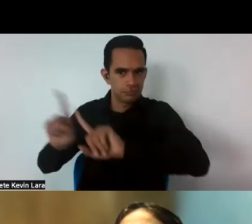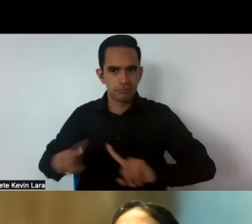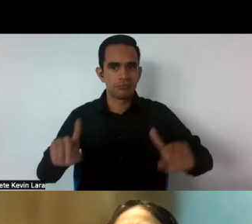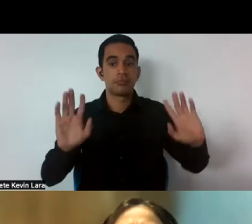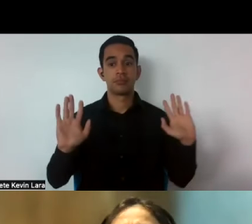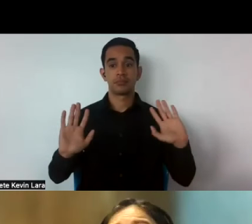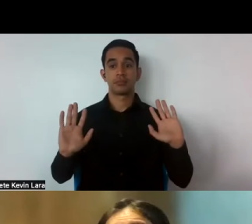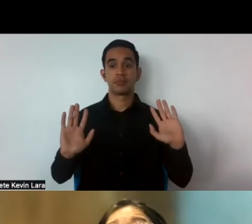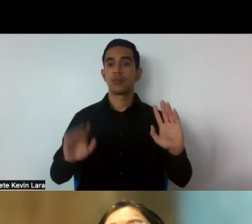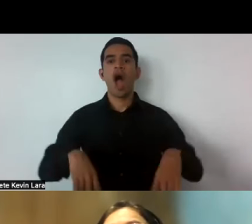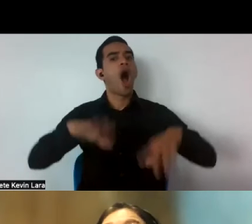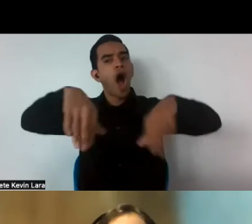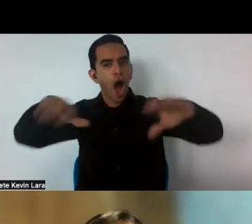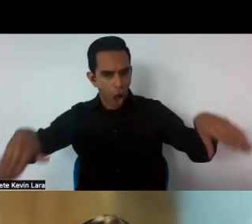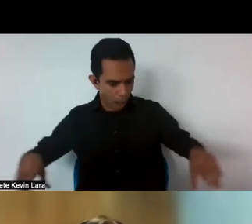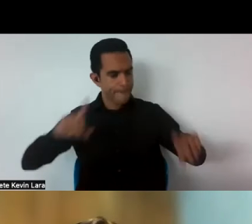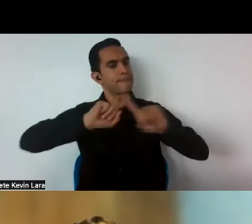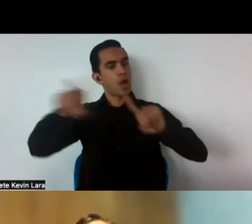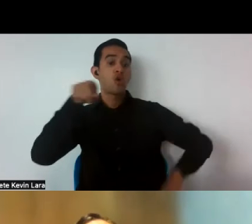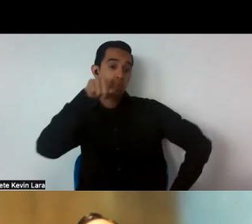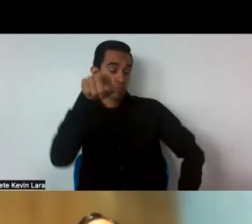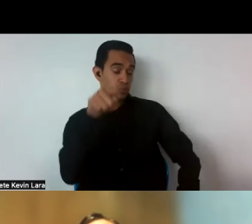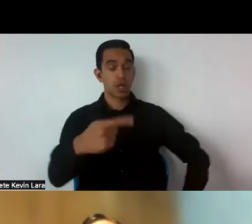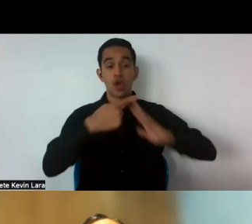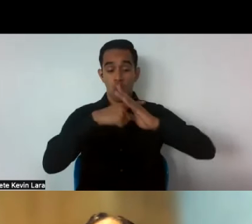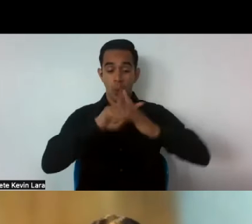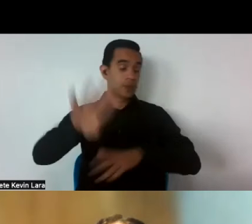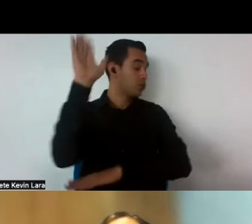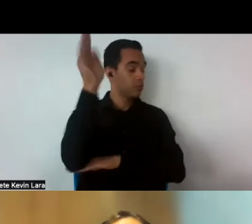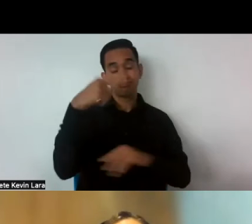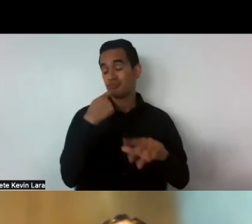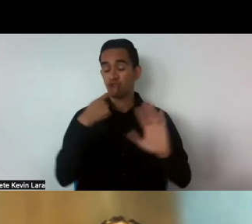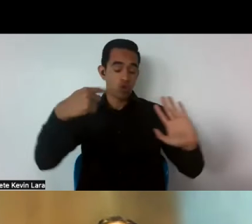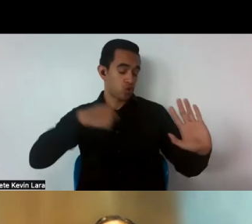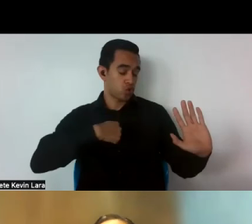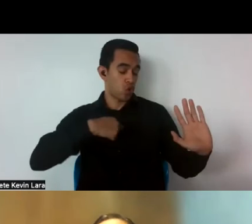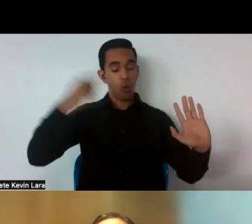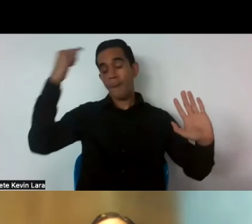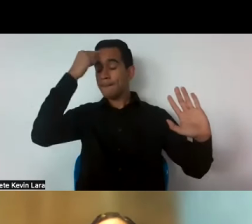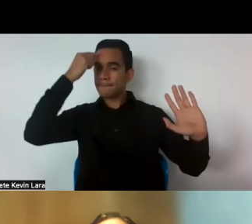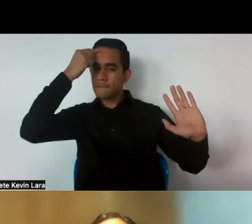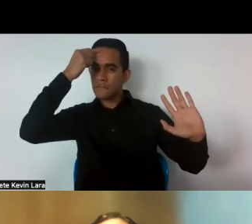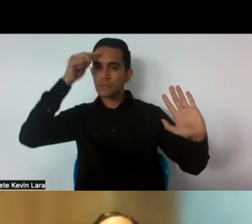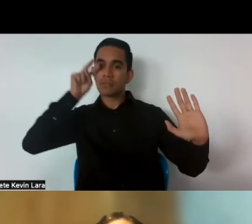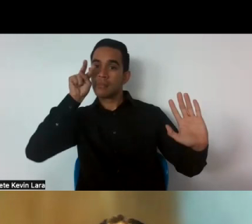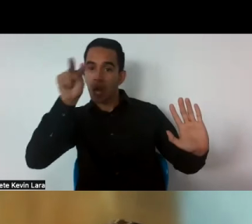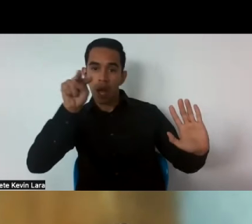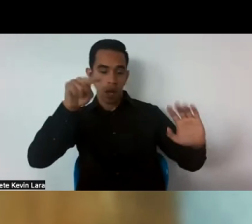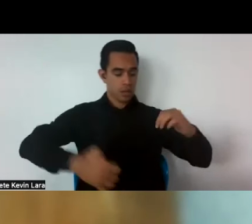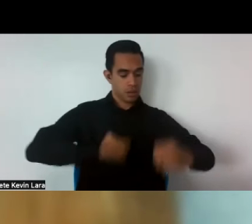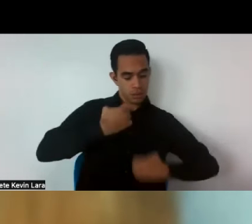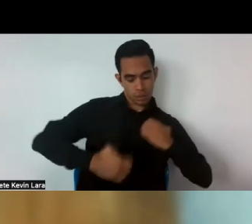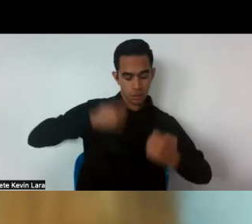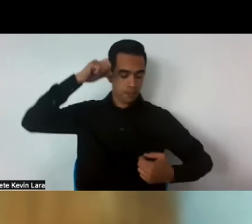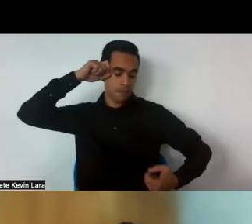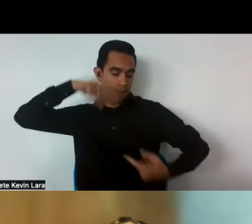ser 100% racional o 100% emocional. Y ahorita nos estás hablando de emociones, pero nos estamos